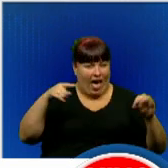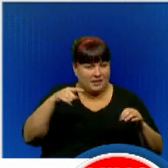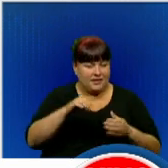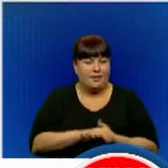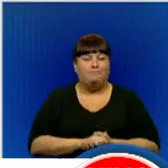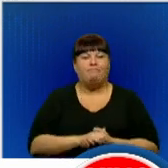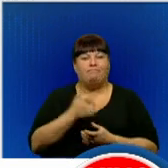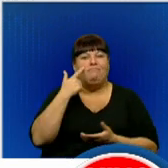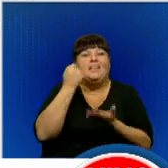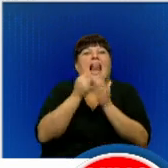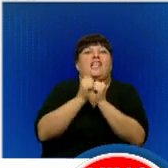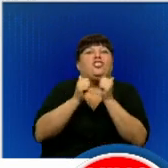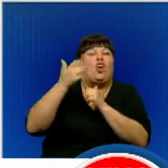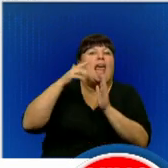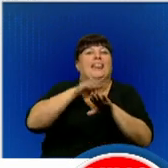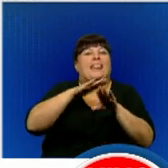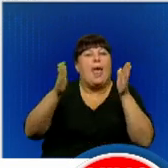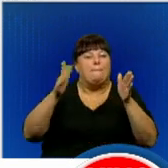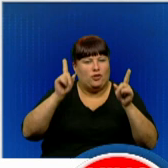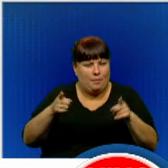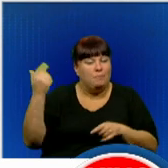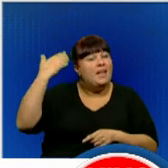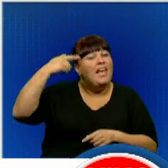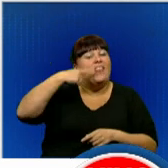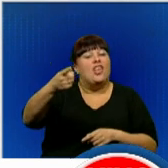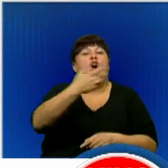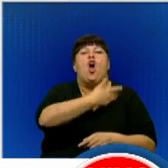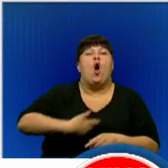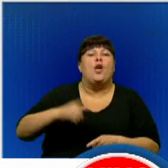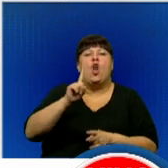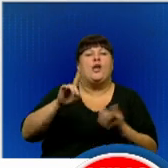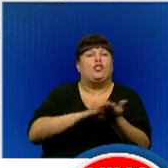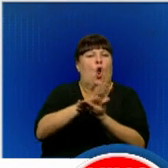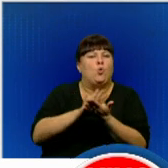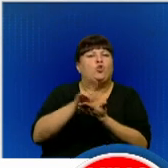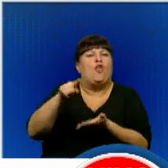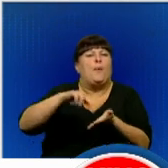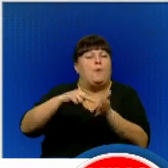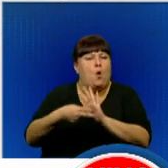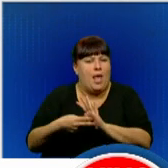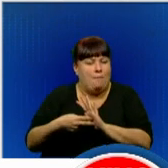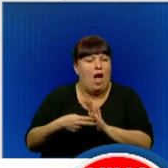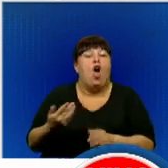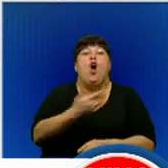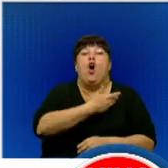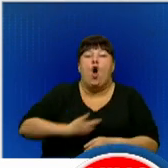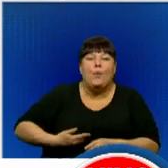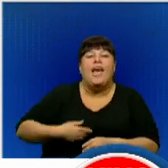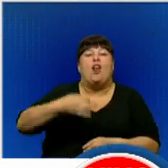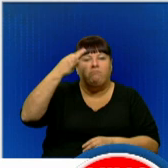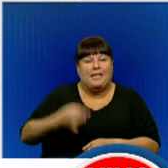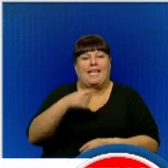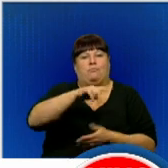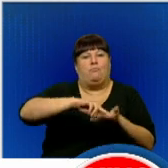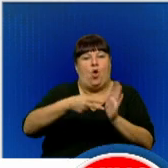marcan historias que marcan un tiempo dijo el gobierno no es la solución a nuestro problema el gobierno es nuestro